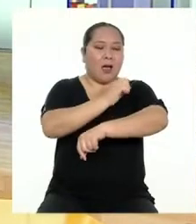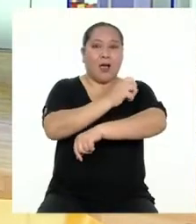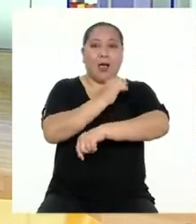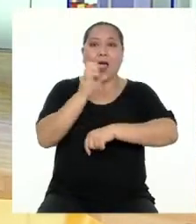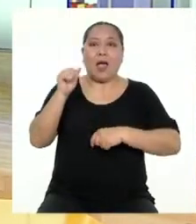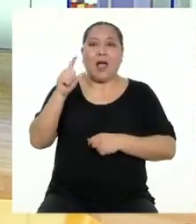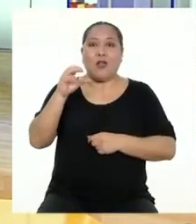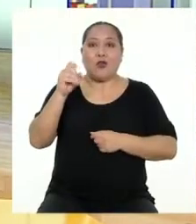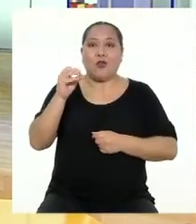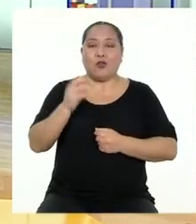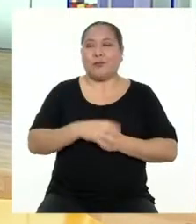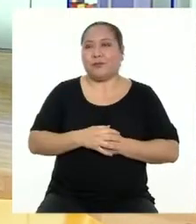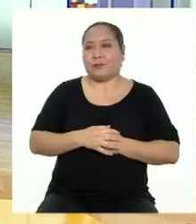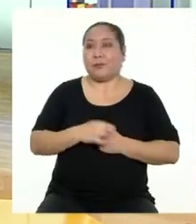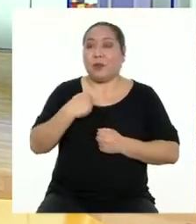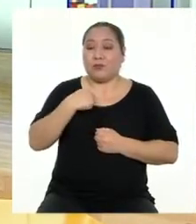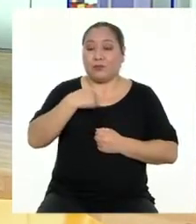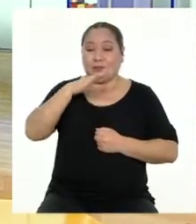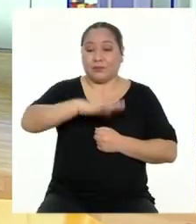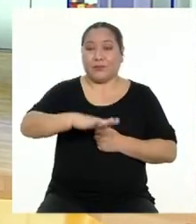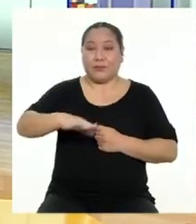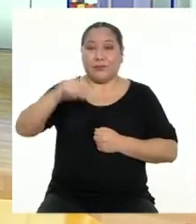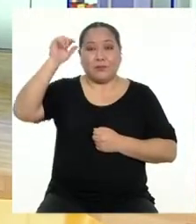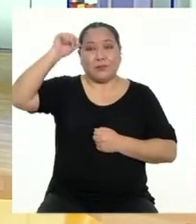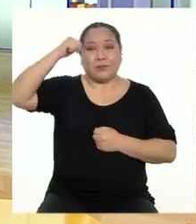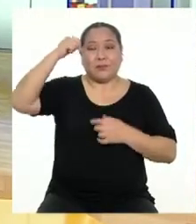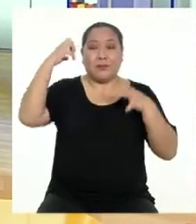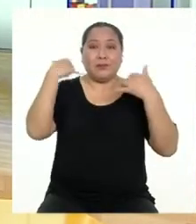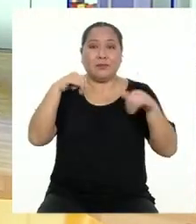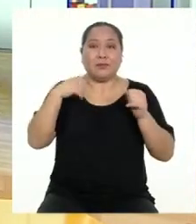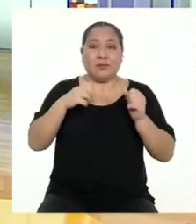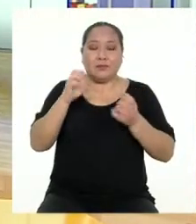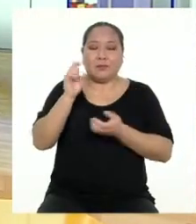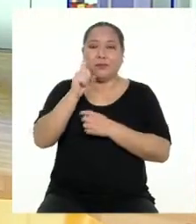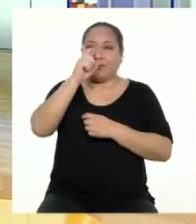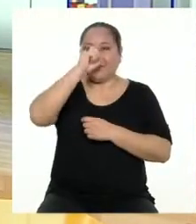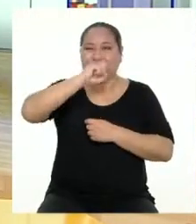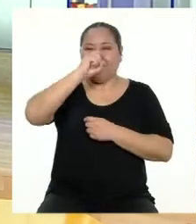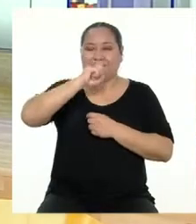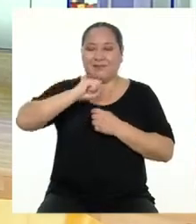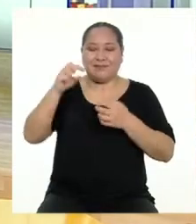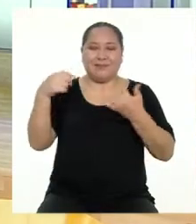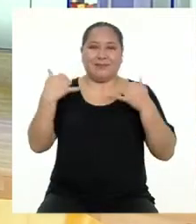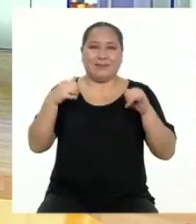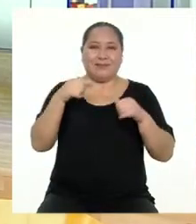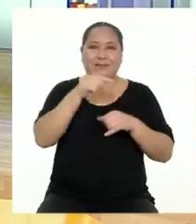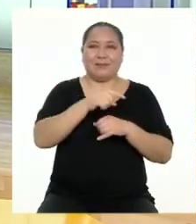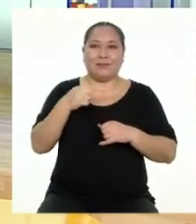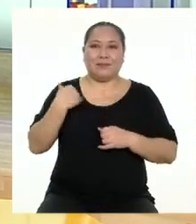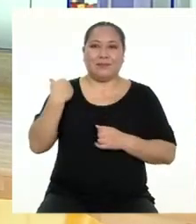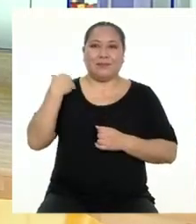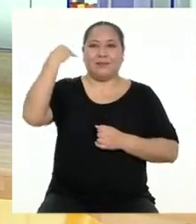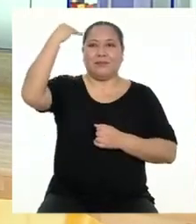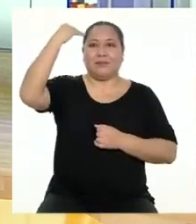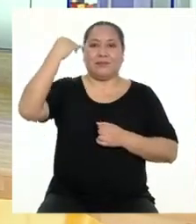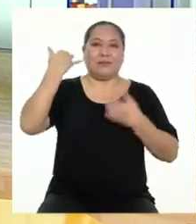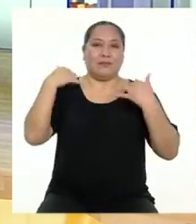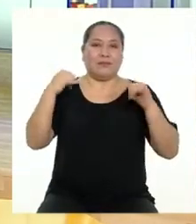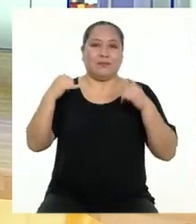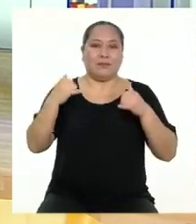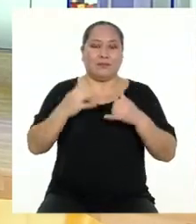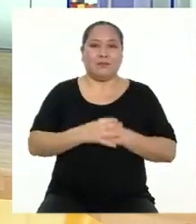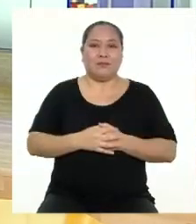más cercanos, cuando yo era niño recuerdo que jugaba con mis muñecos de acción, pero ahora que soy joven, juego videojuegos